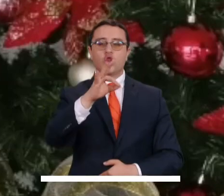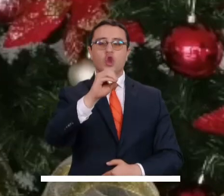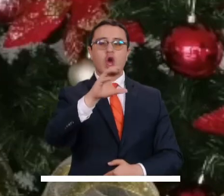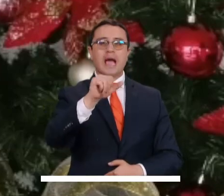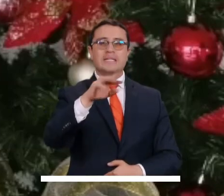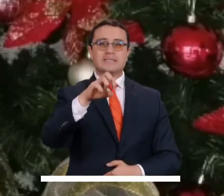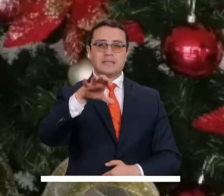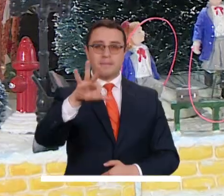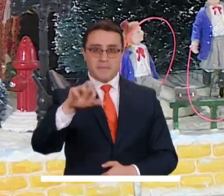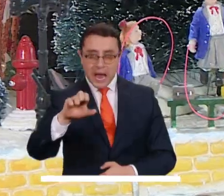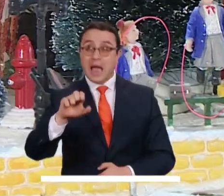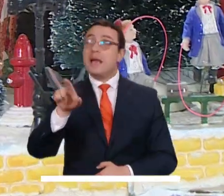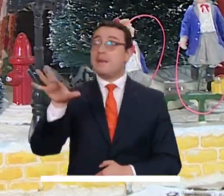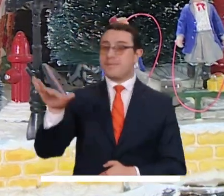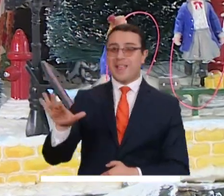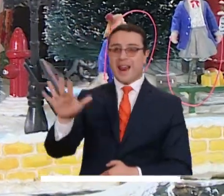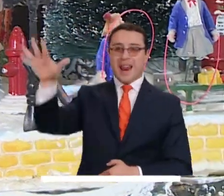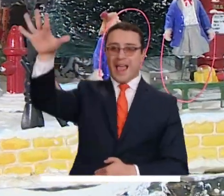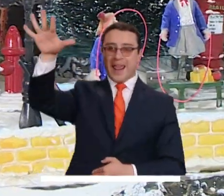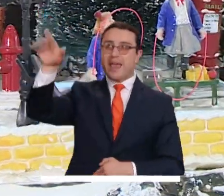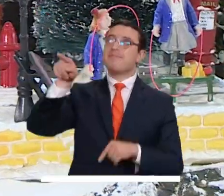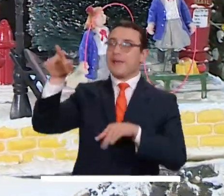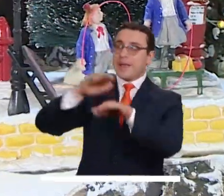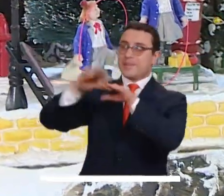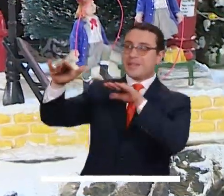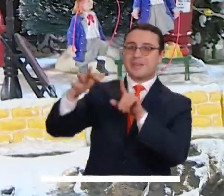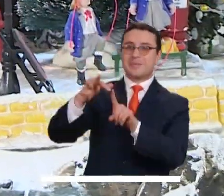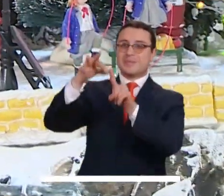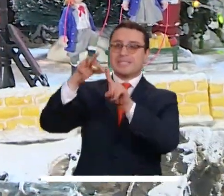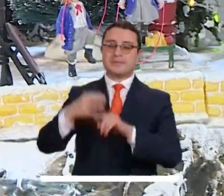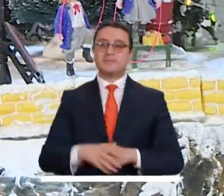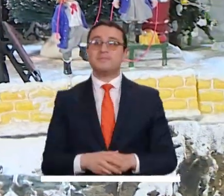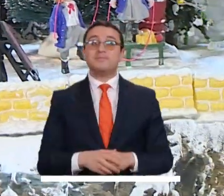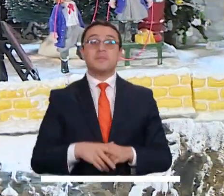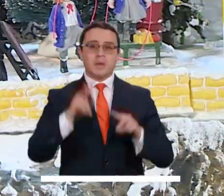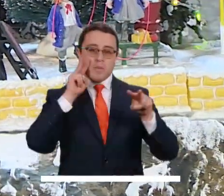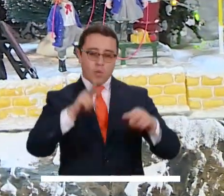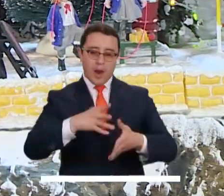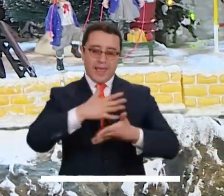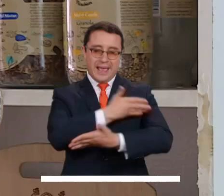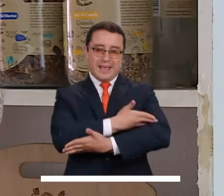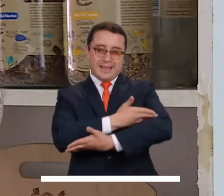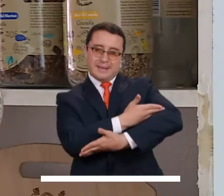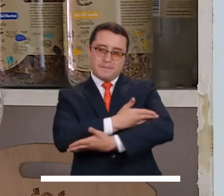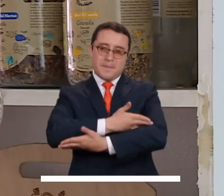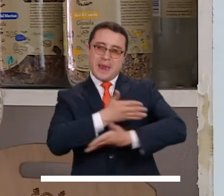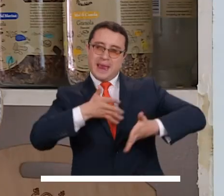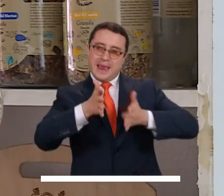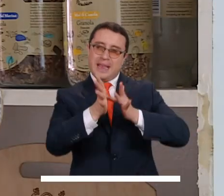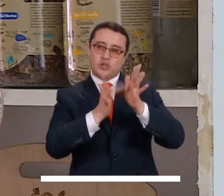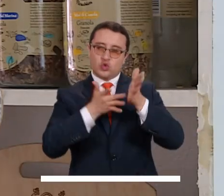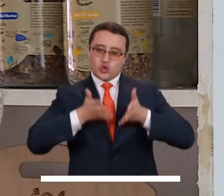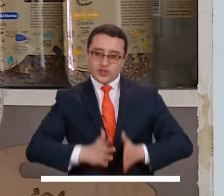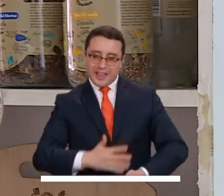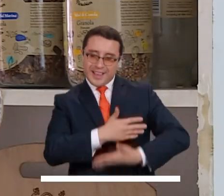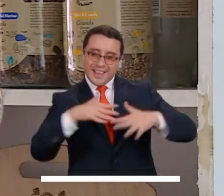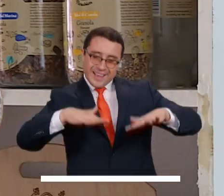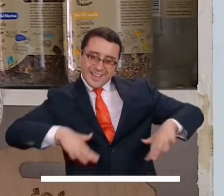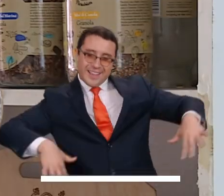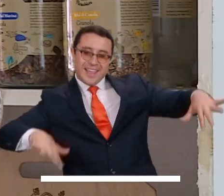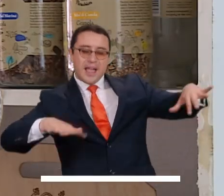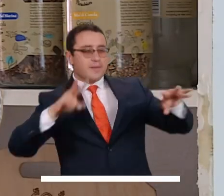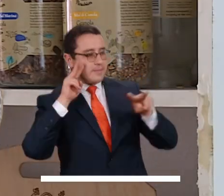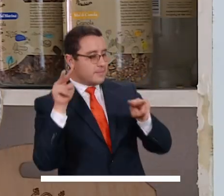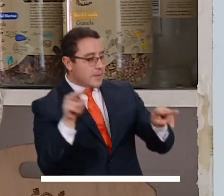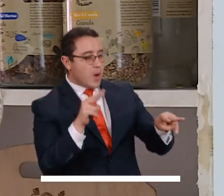invitado especial que es La Calera. Además de ello, los visitantes pueden admirar los pesebres interactivos. Que esta avenida por donde nosotros estamos